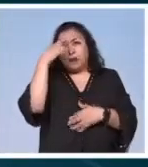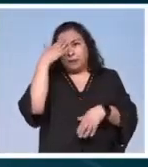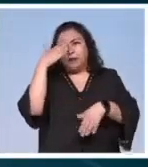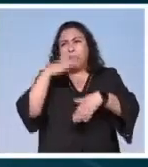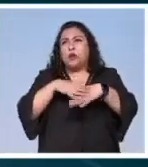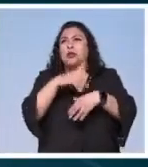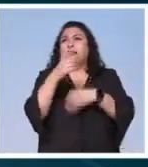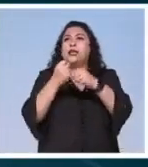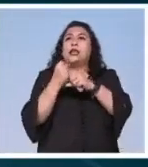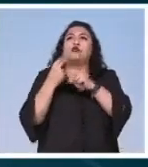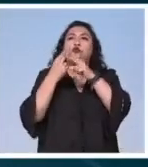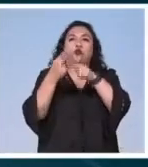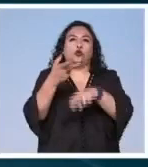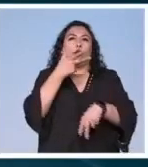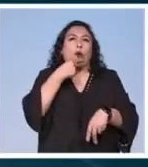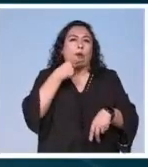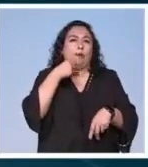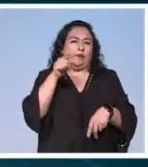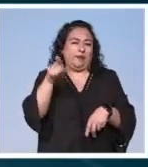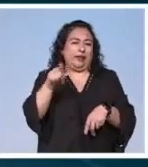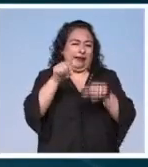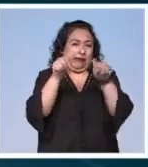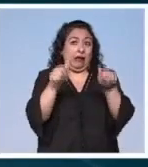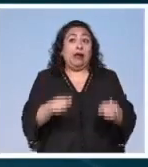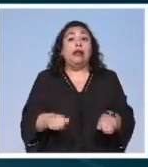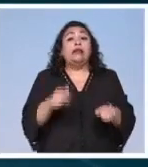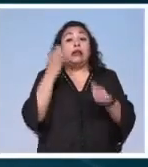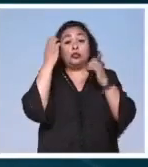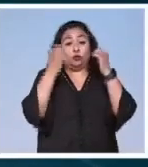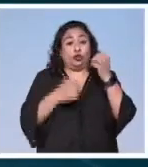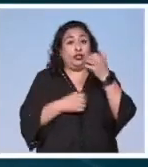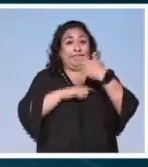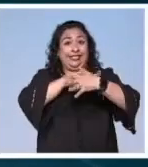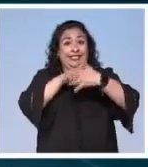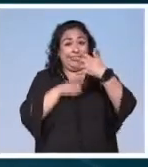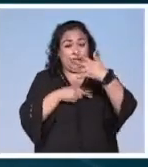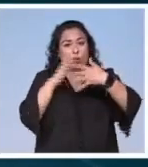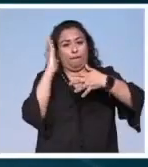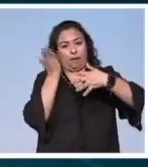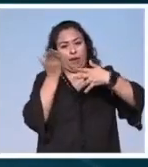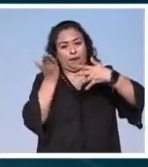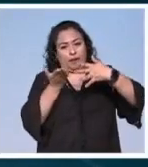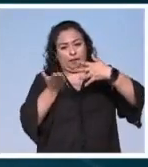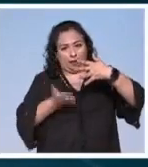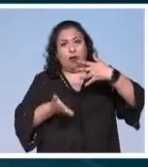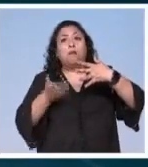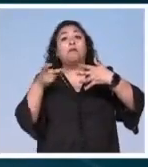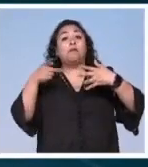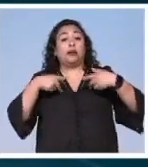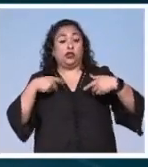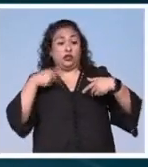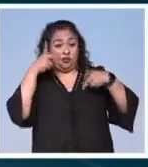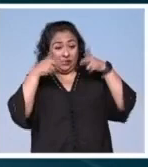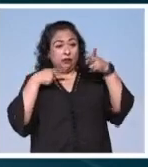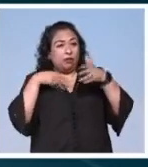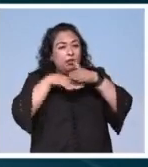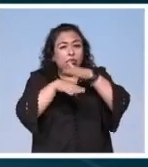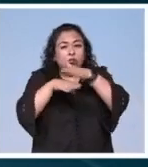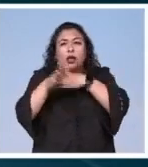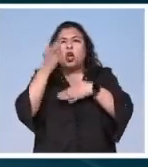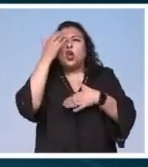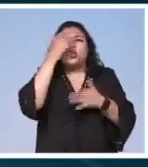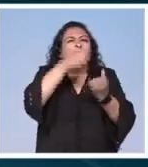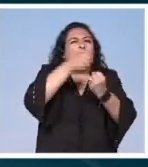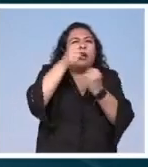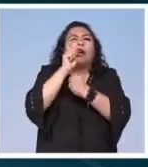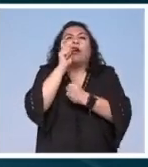conmemorar el centenario del artista, la muestra está dividida en 5 módulos que permitirán al visitante conocer, entre otras